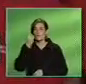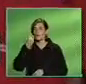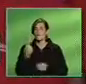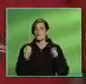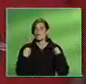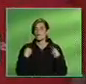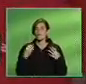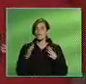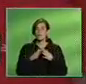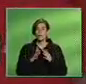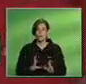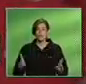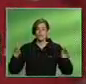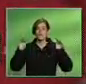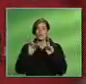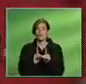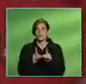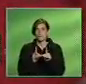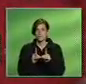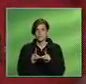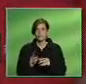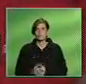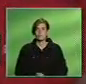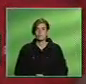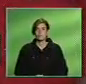una casa digna.